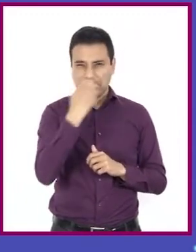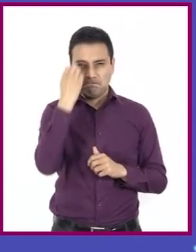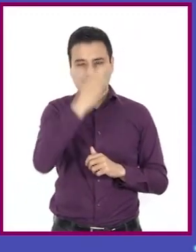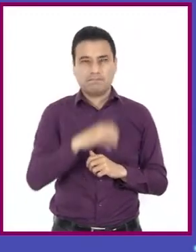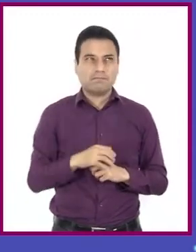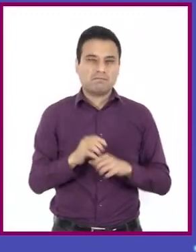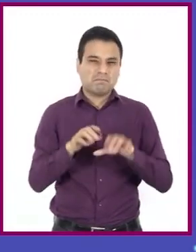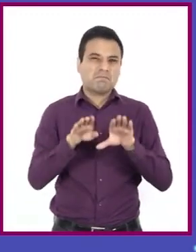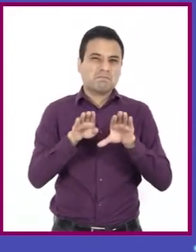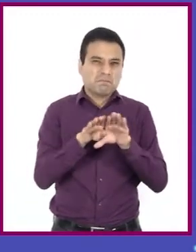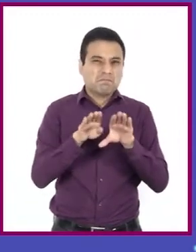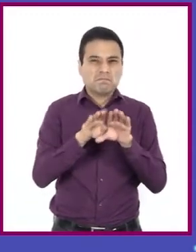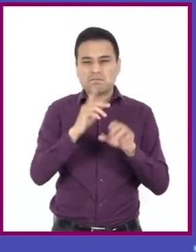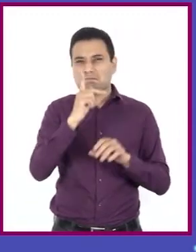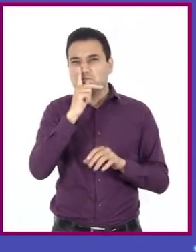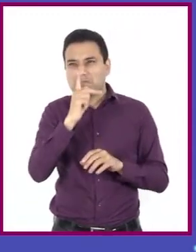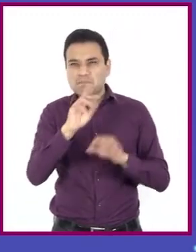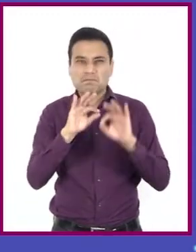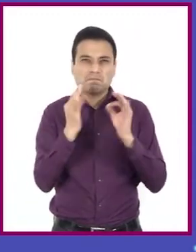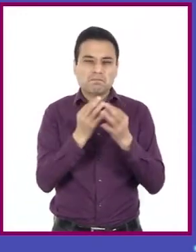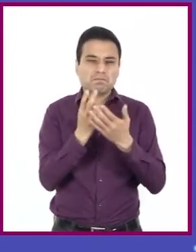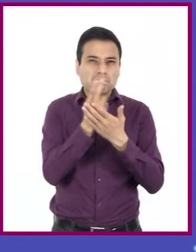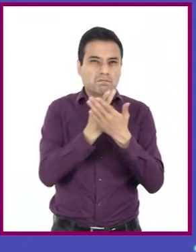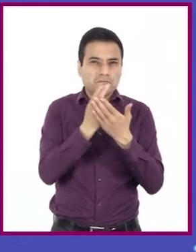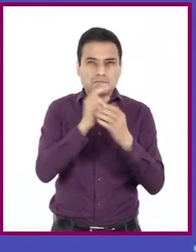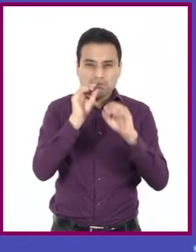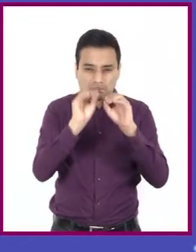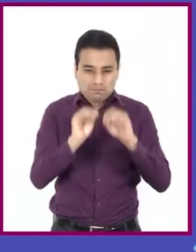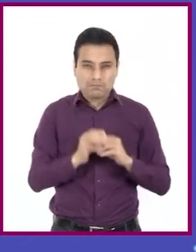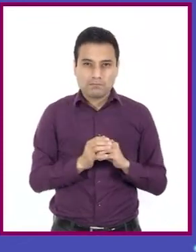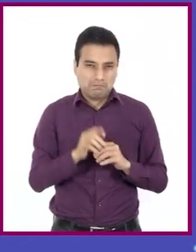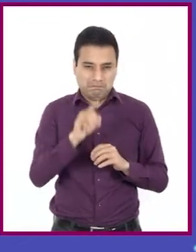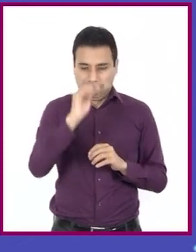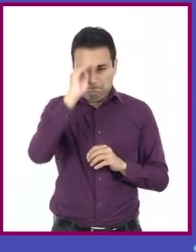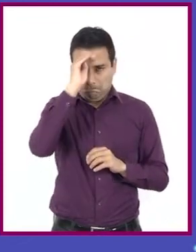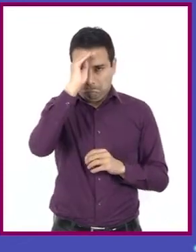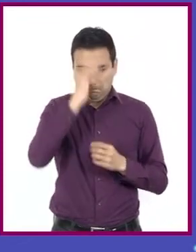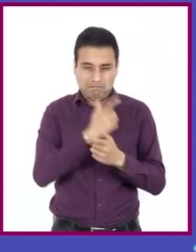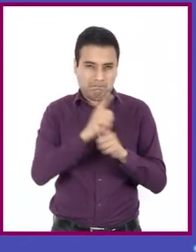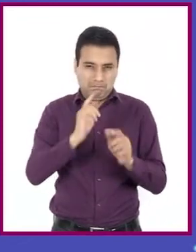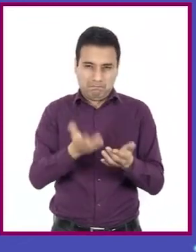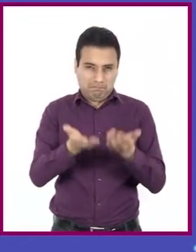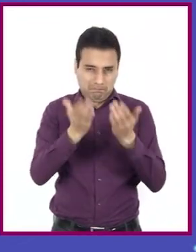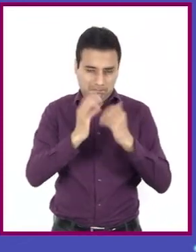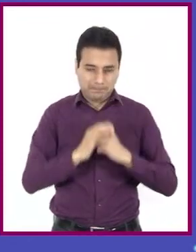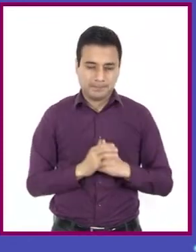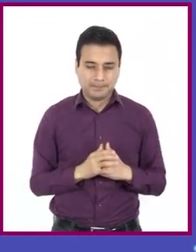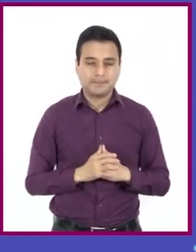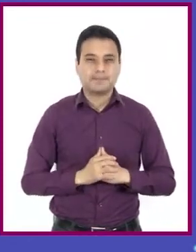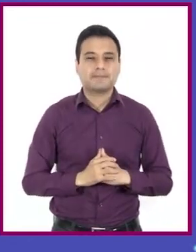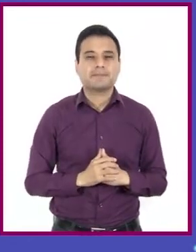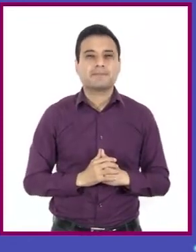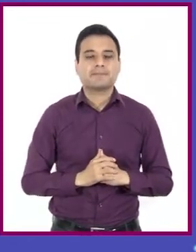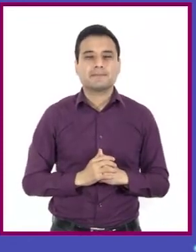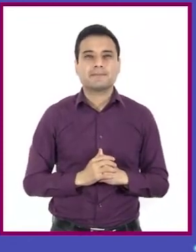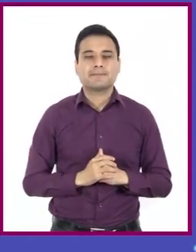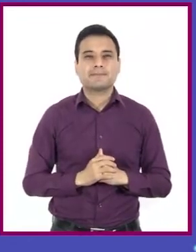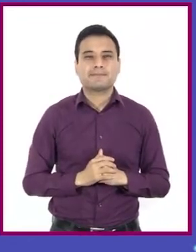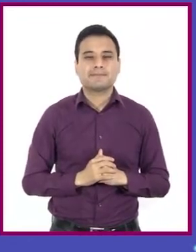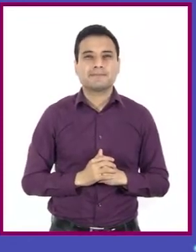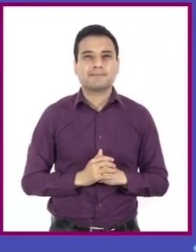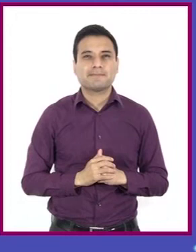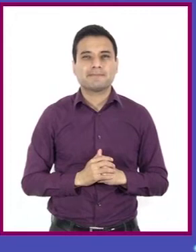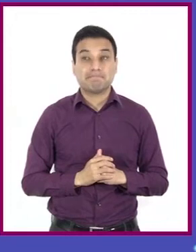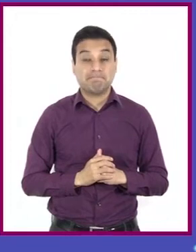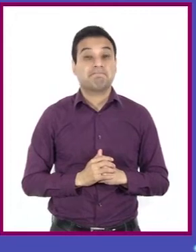palabras y la forma, aunque ustedes pueden pensar en otras formas para aplicar cualquiera de estas palabras.